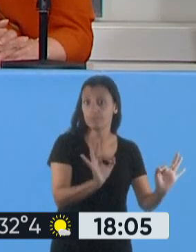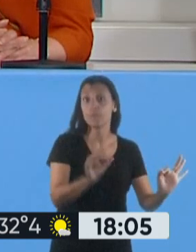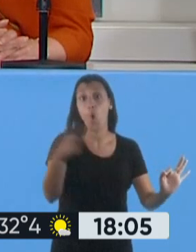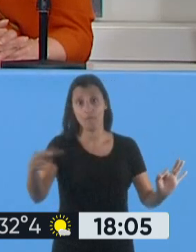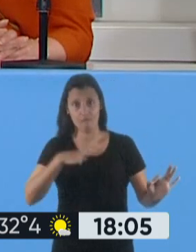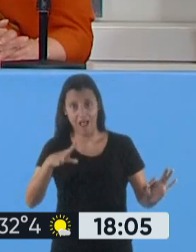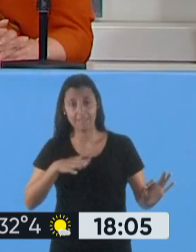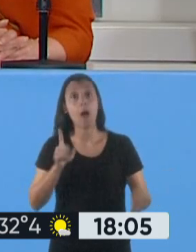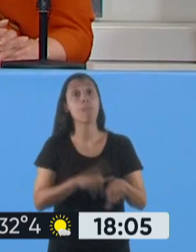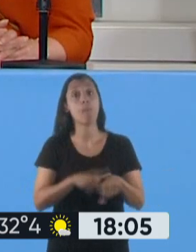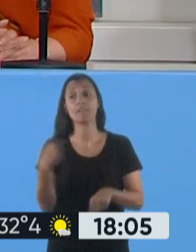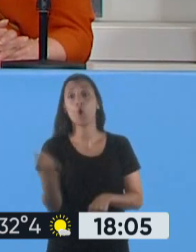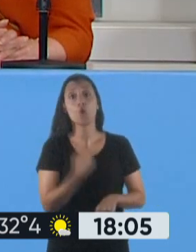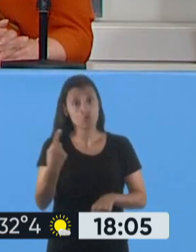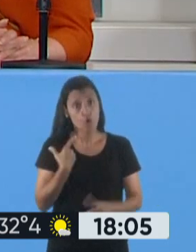Cuando presentamos